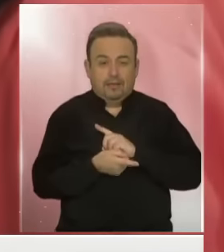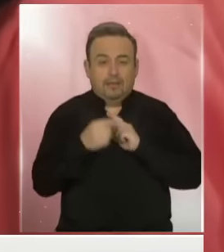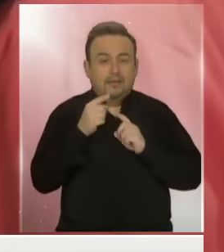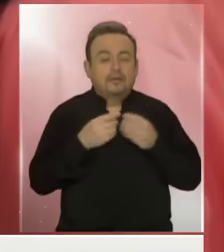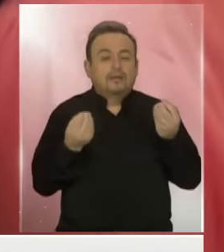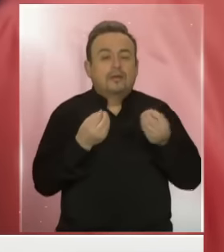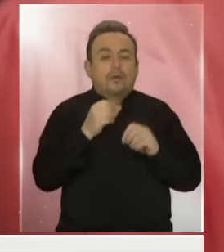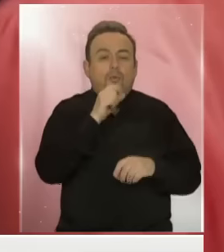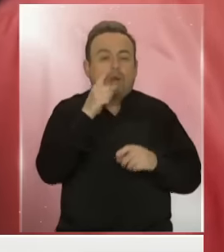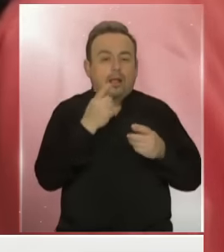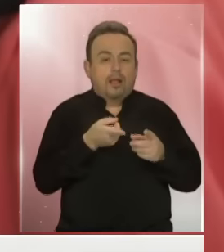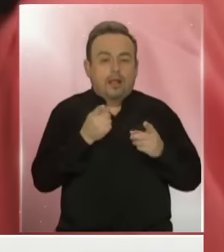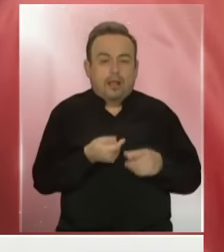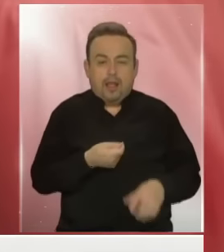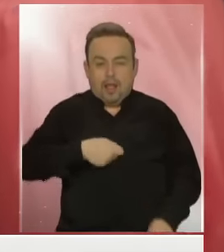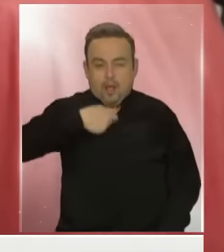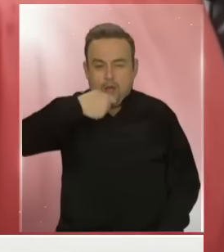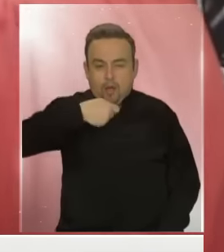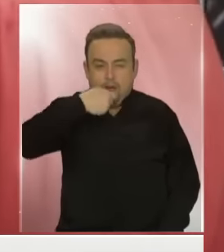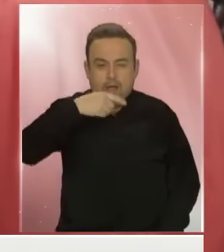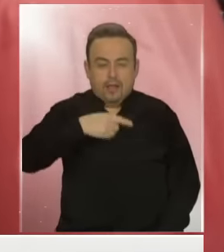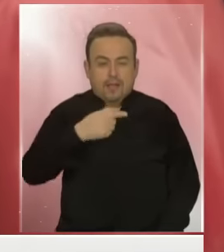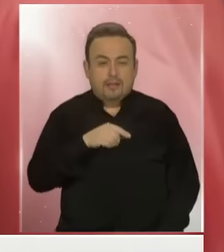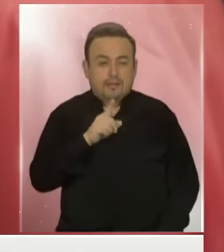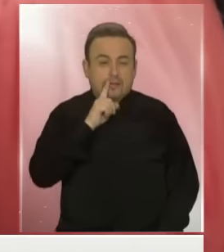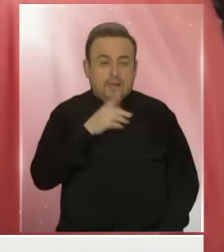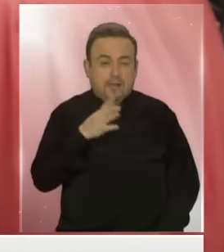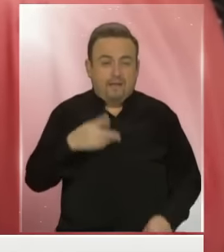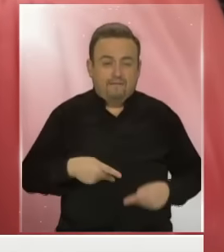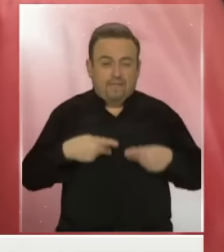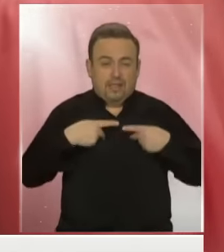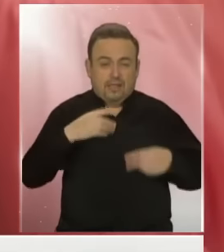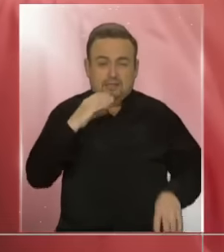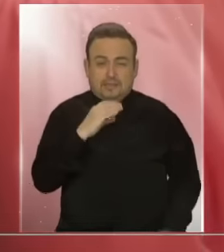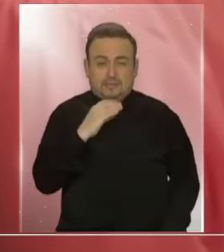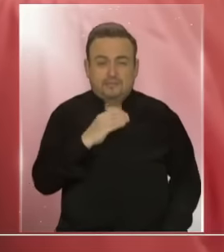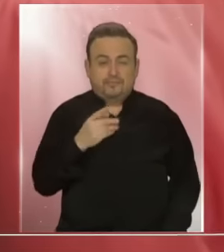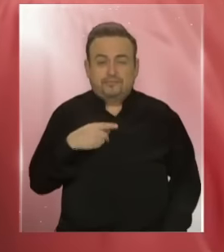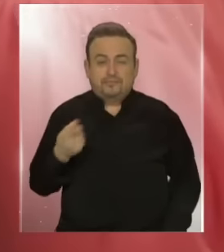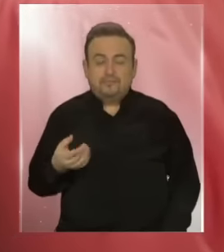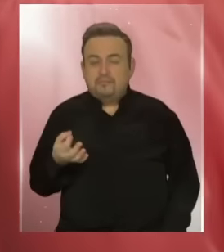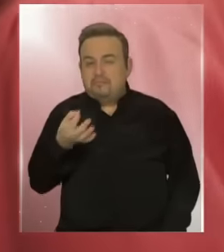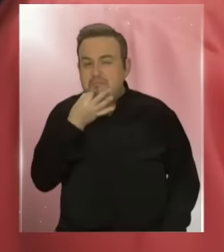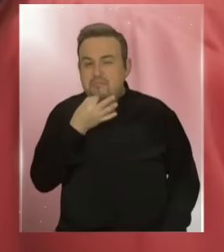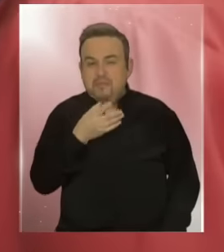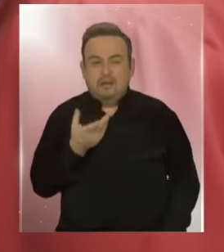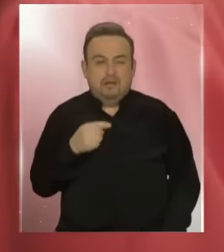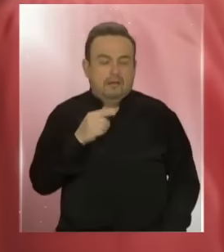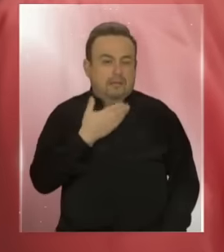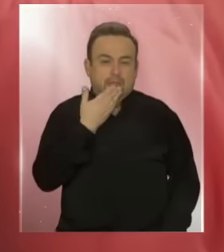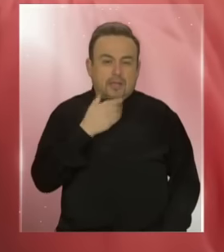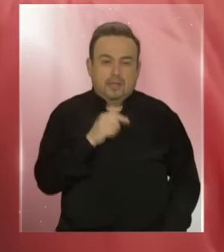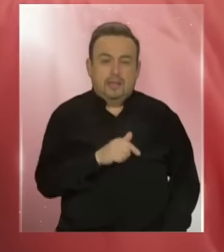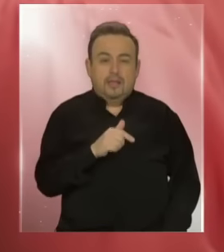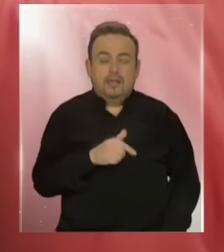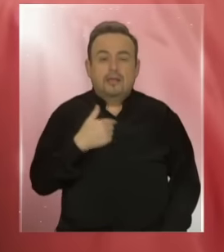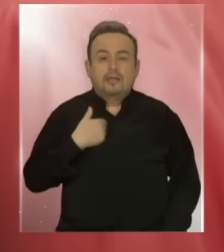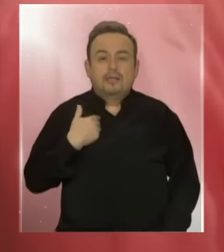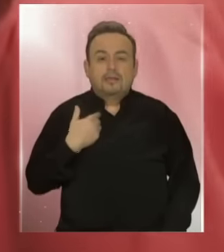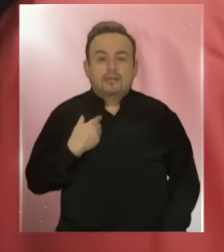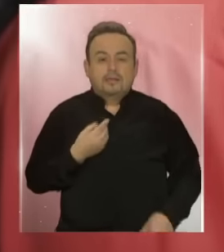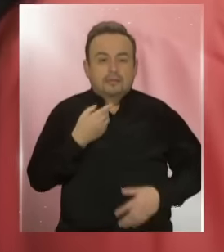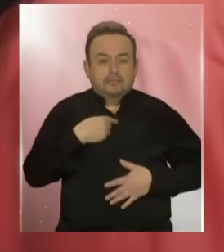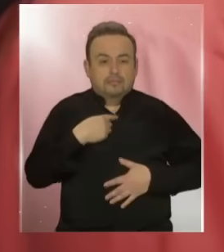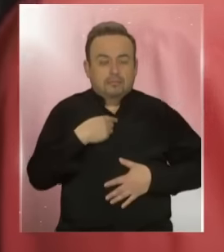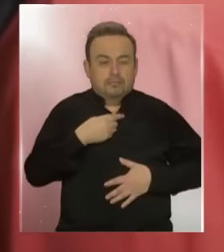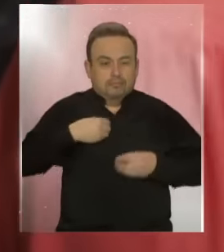¿Qué diferencia comer la fruta con el alto contenido de vitamina C a tomarse una pastilla de vitamina C? Me mejoró la